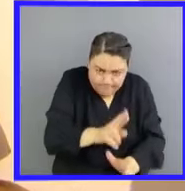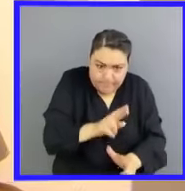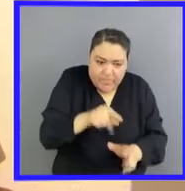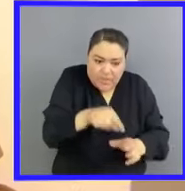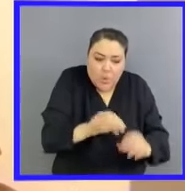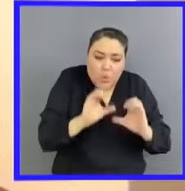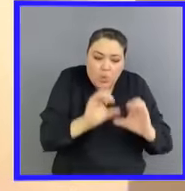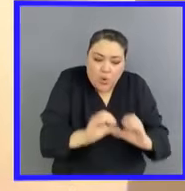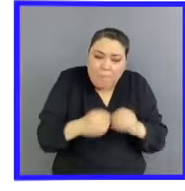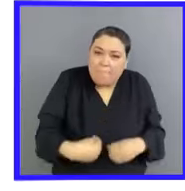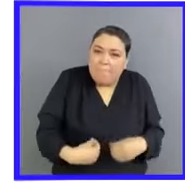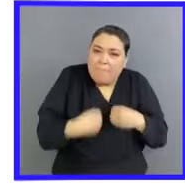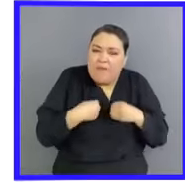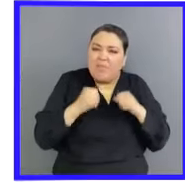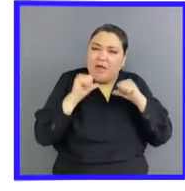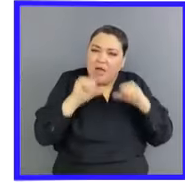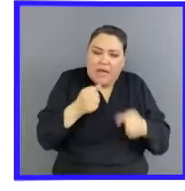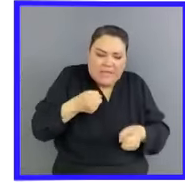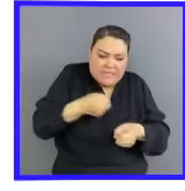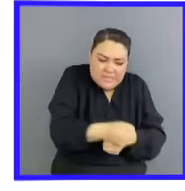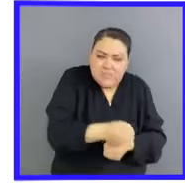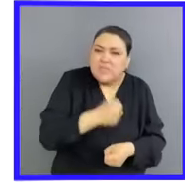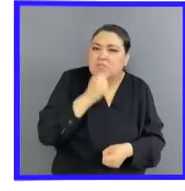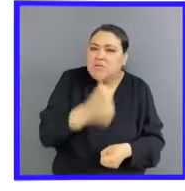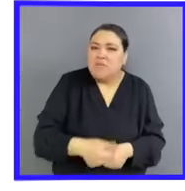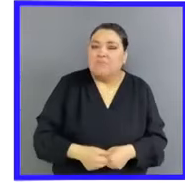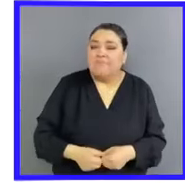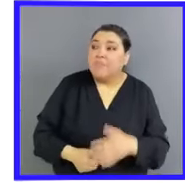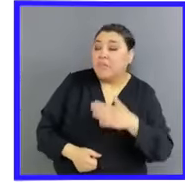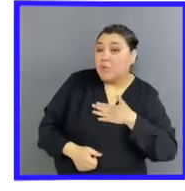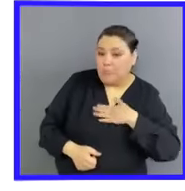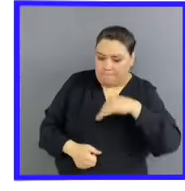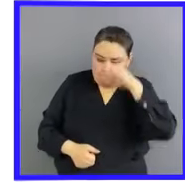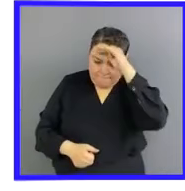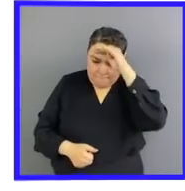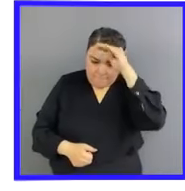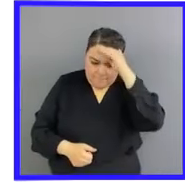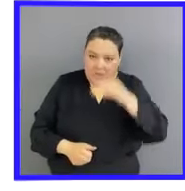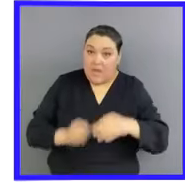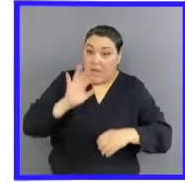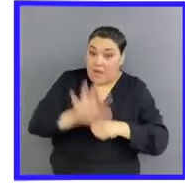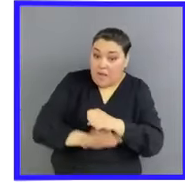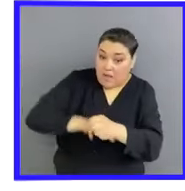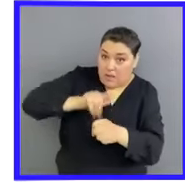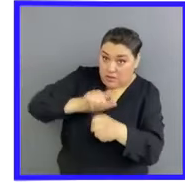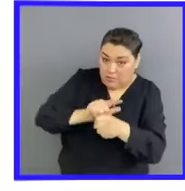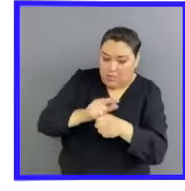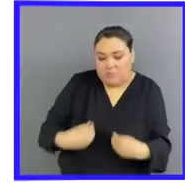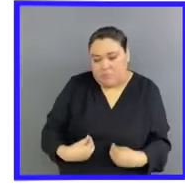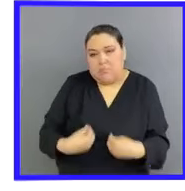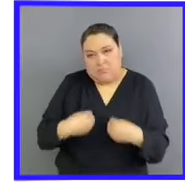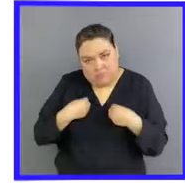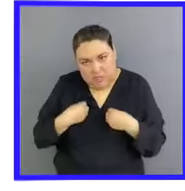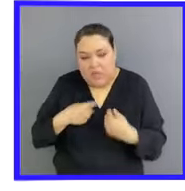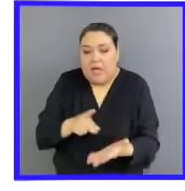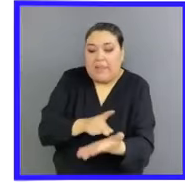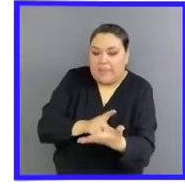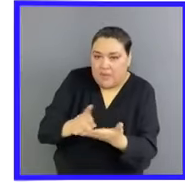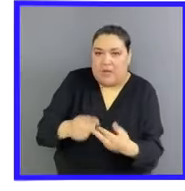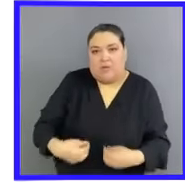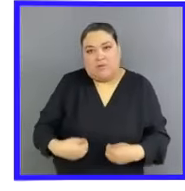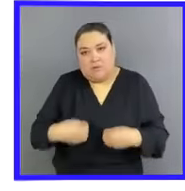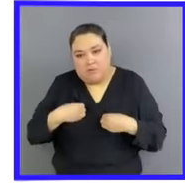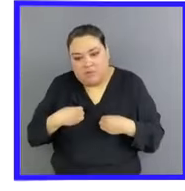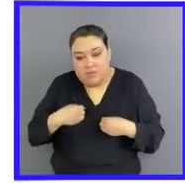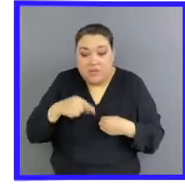vivan sin maltrato. Yo creo que son seres vivos que tienen derechos, derecho a la vida, derecho a los cuidados,